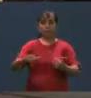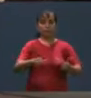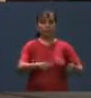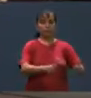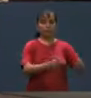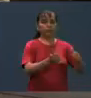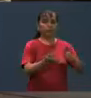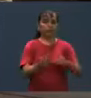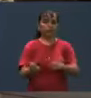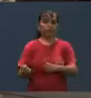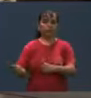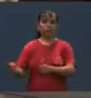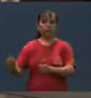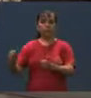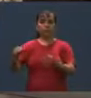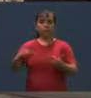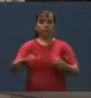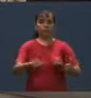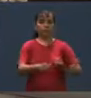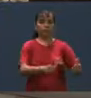aleluya,